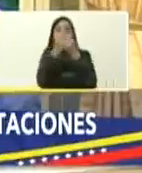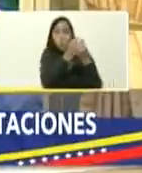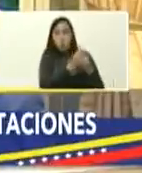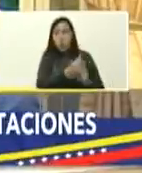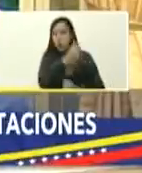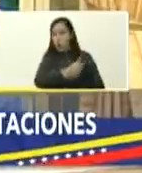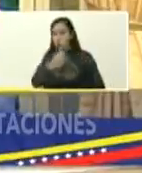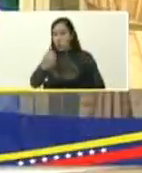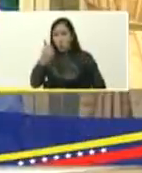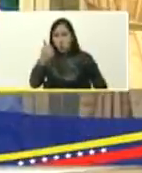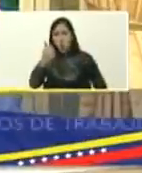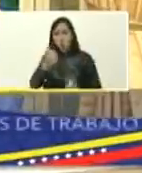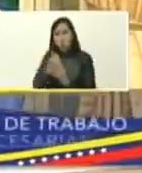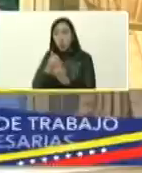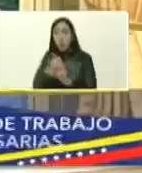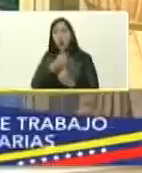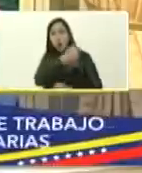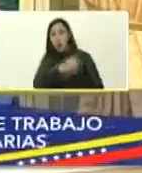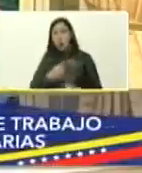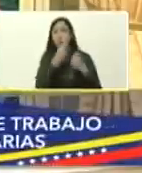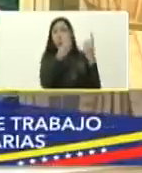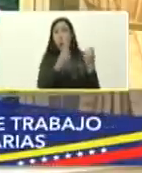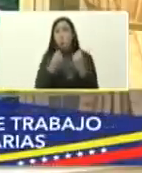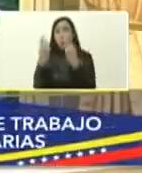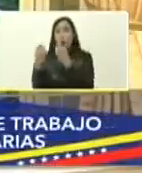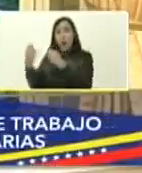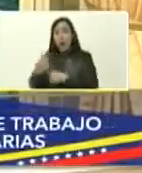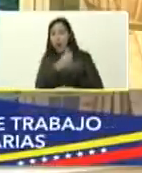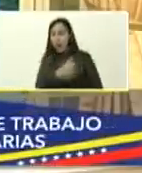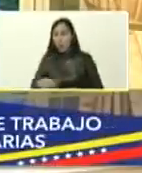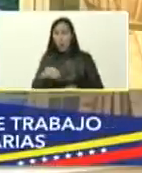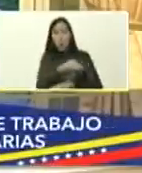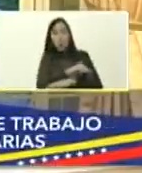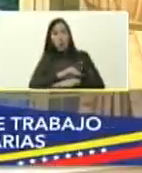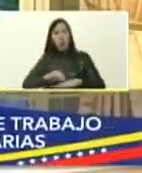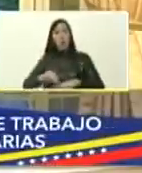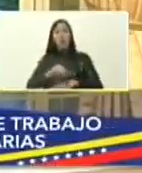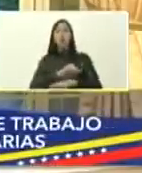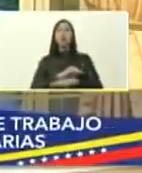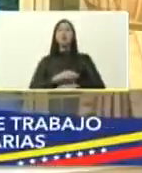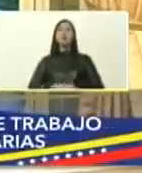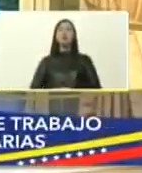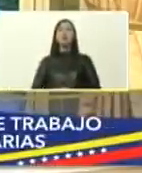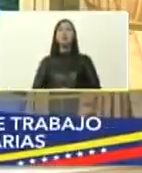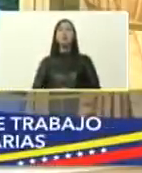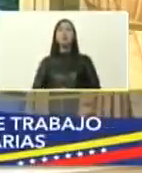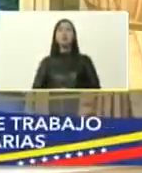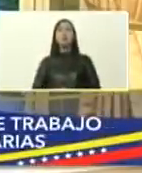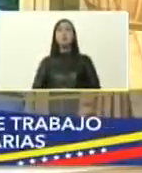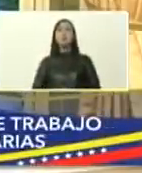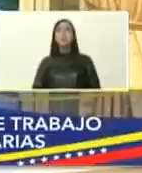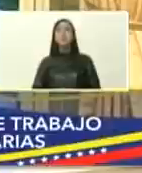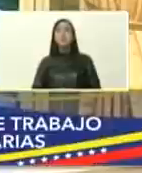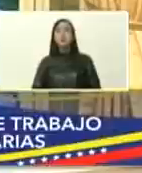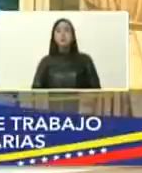ministros, acompañar a los exportadores. Cada ministro en su área, Tarek, cada ministro,